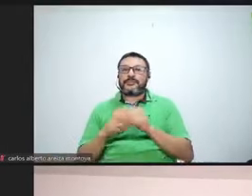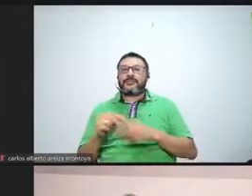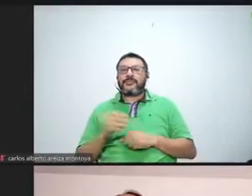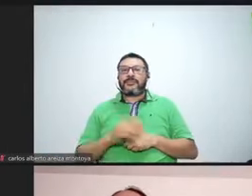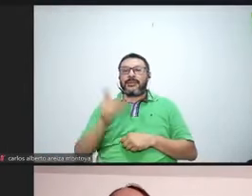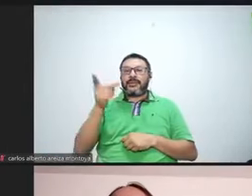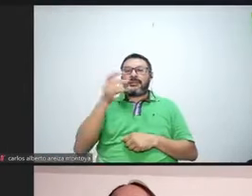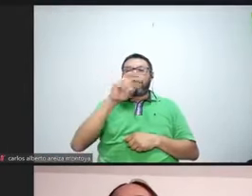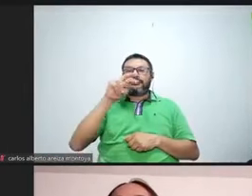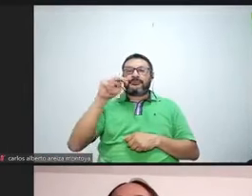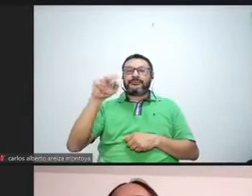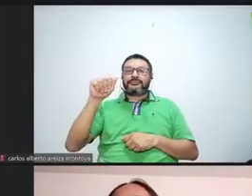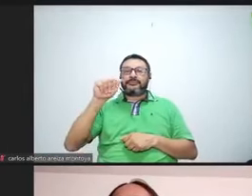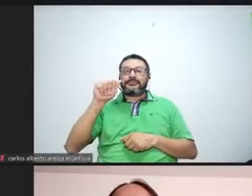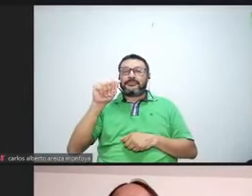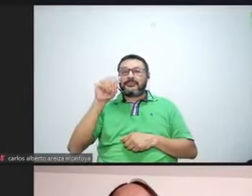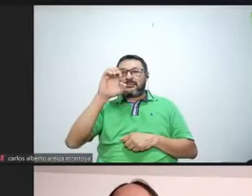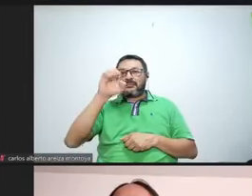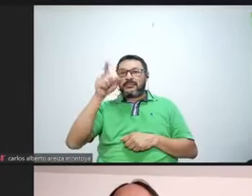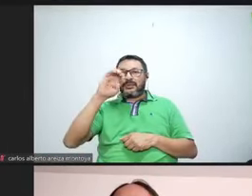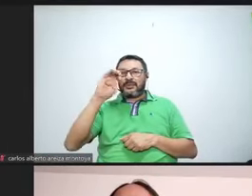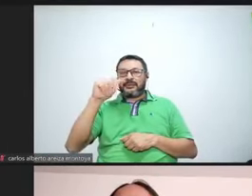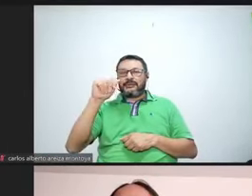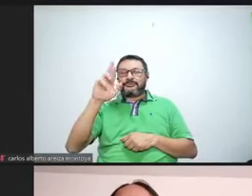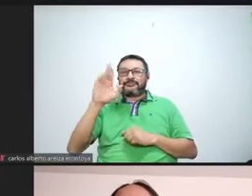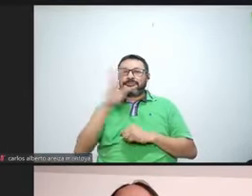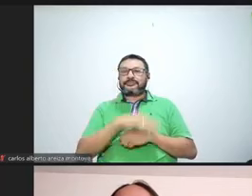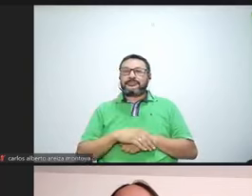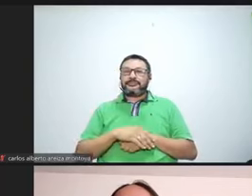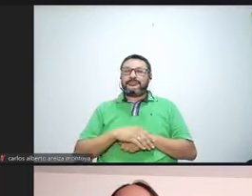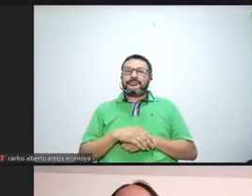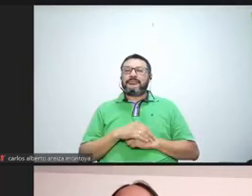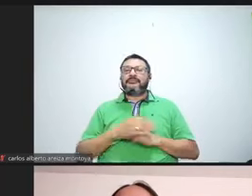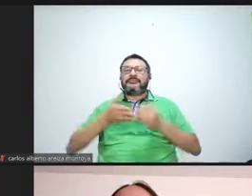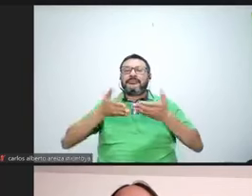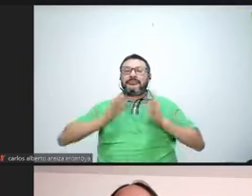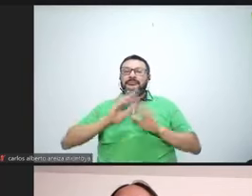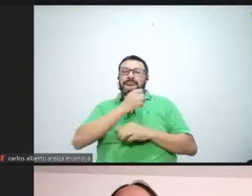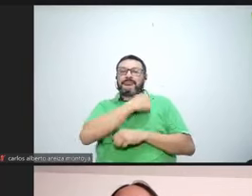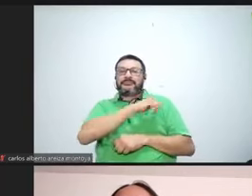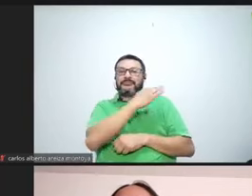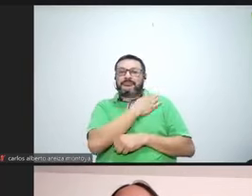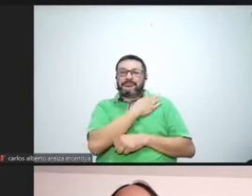gimnasta antioqueña, envigadeña, colombiana.